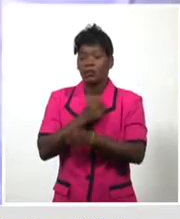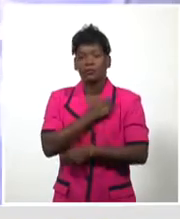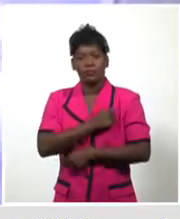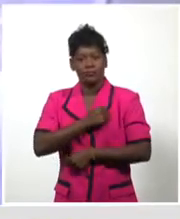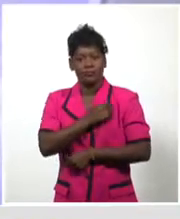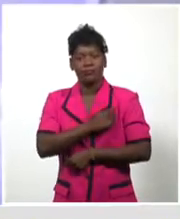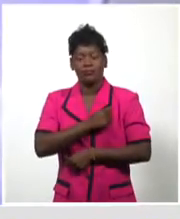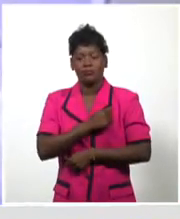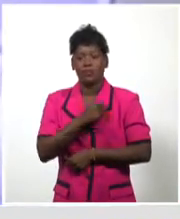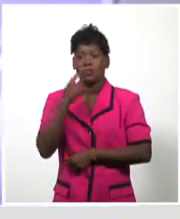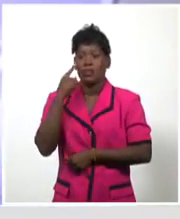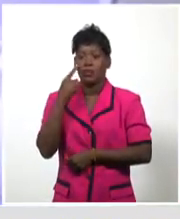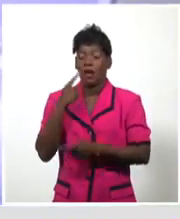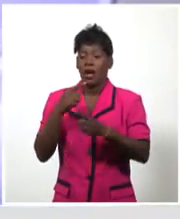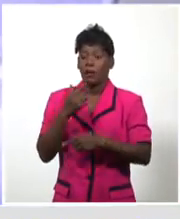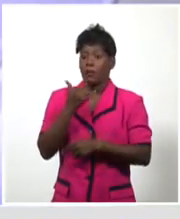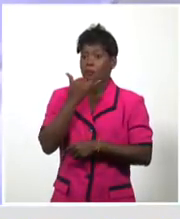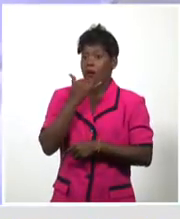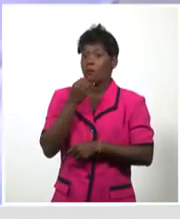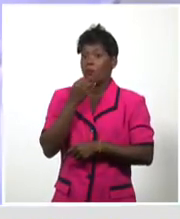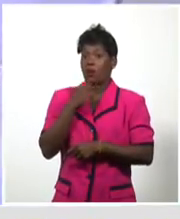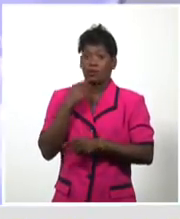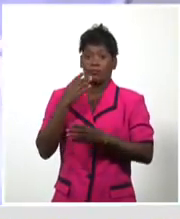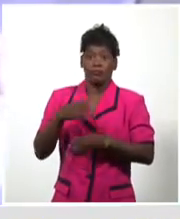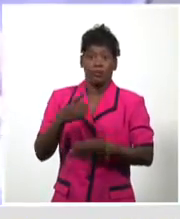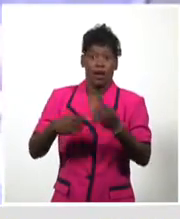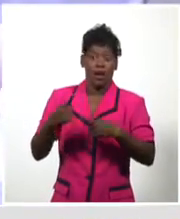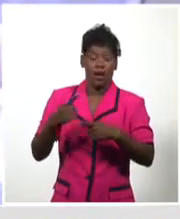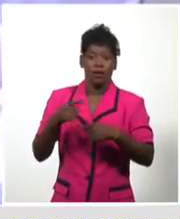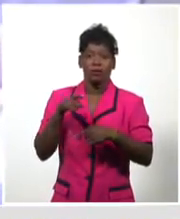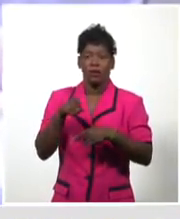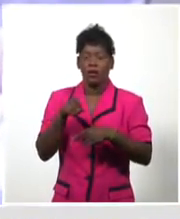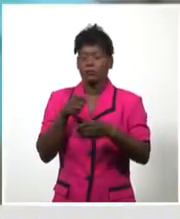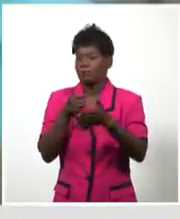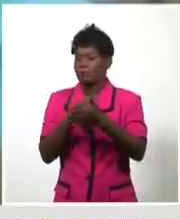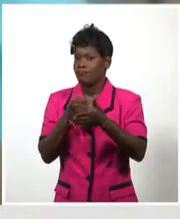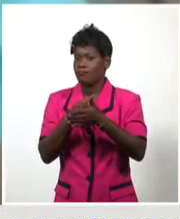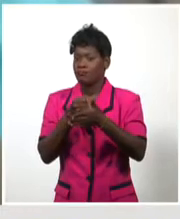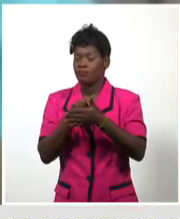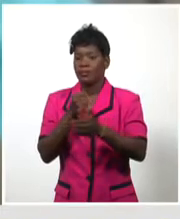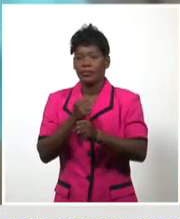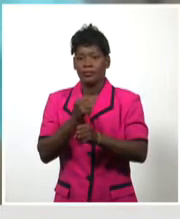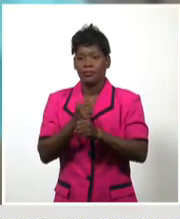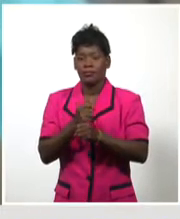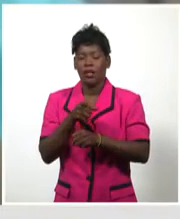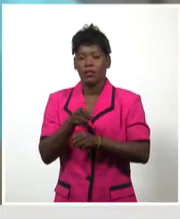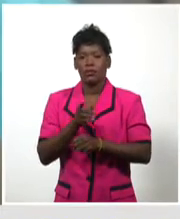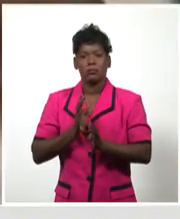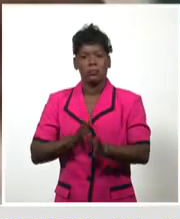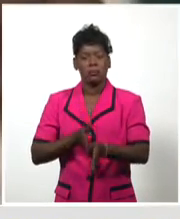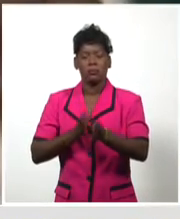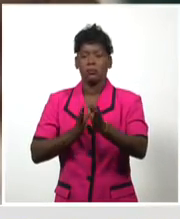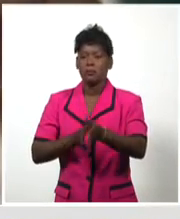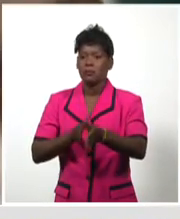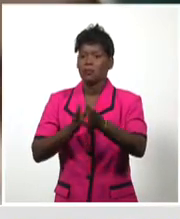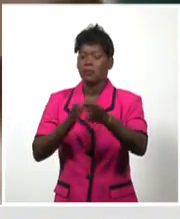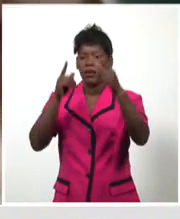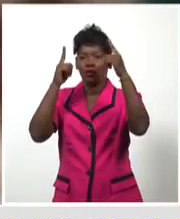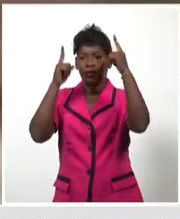error podría ser fatal, pero su entrega es necesaria para que la obra esté completa. Así van los enfermeros sobre su rocinante de